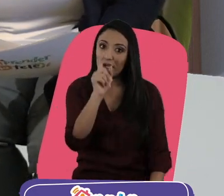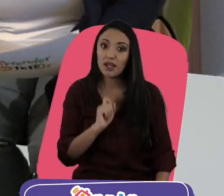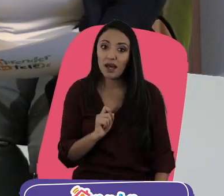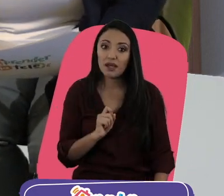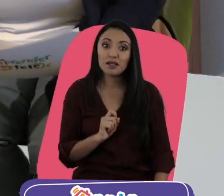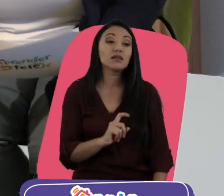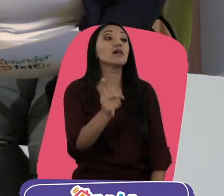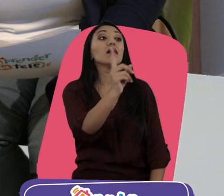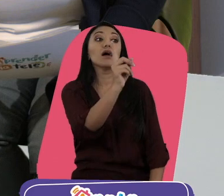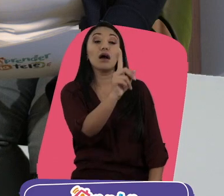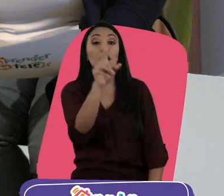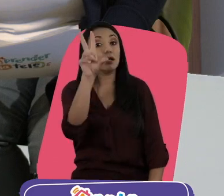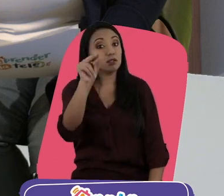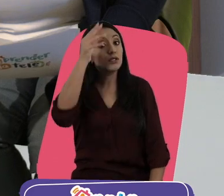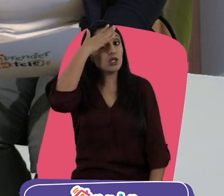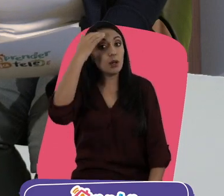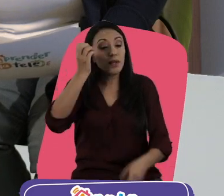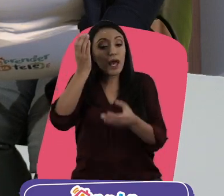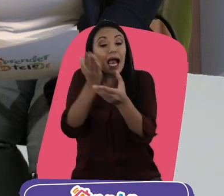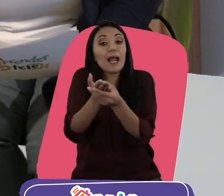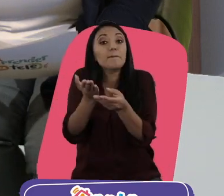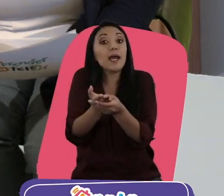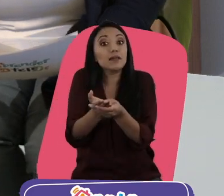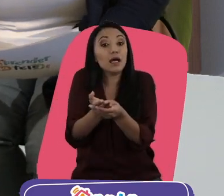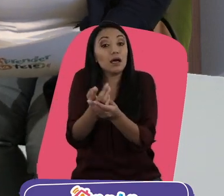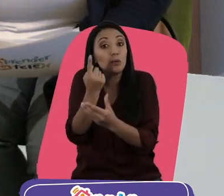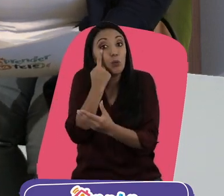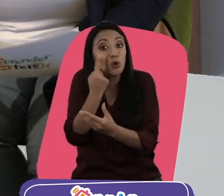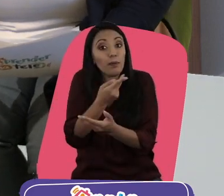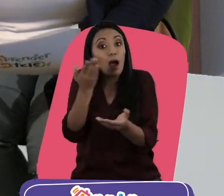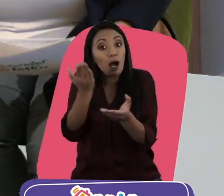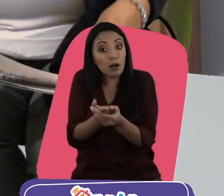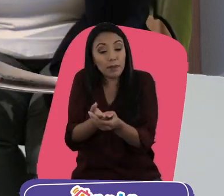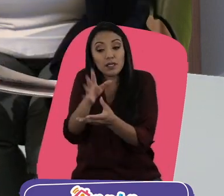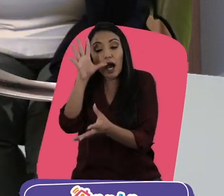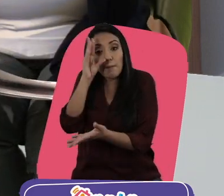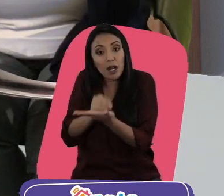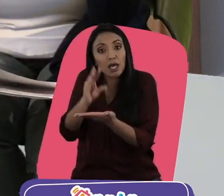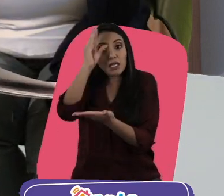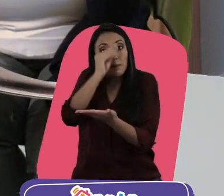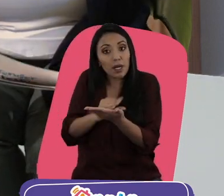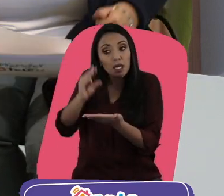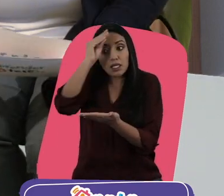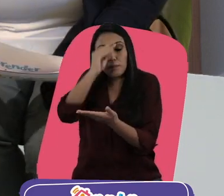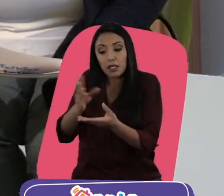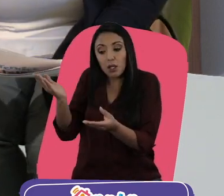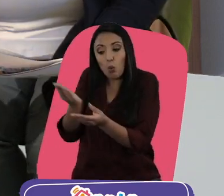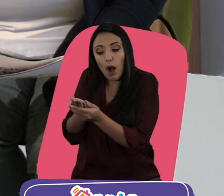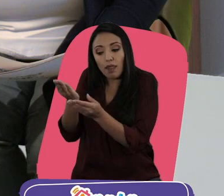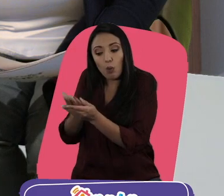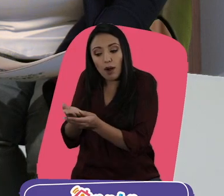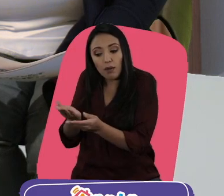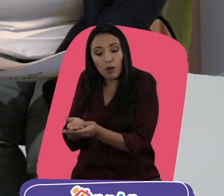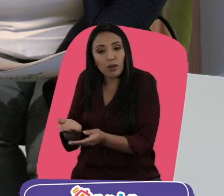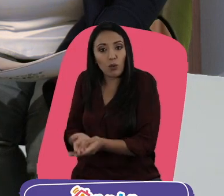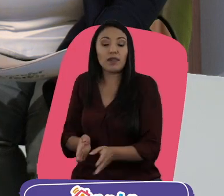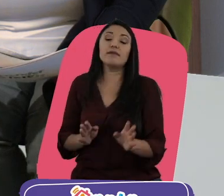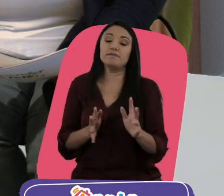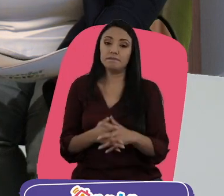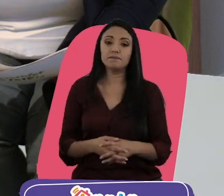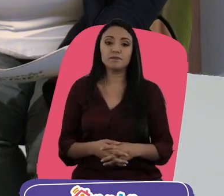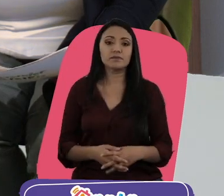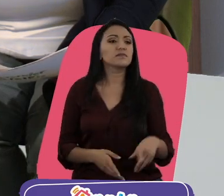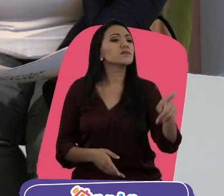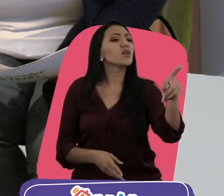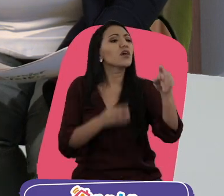chicos. No se olviden de los portafolios, porque esa es la evidencia de su aprendizaje. De su aprendizaje, y van a tener todo guardadito